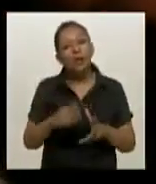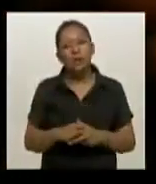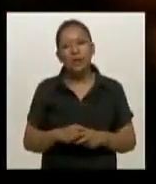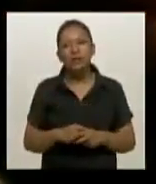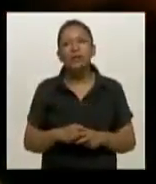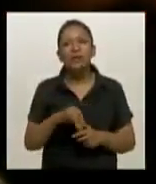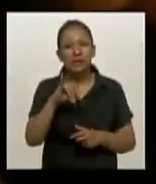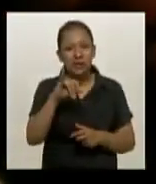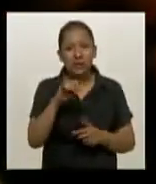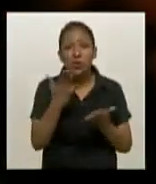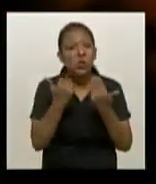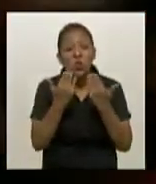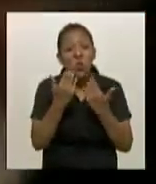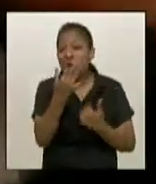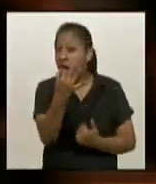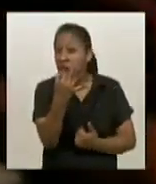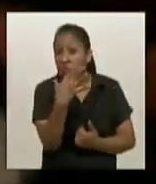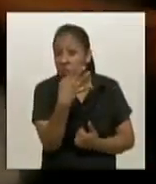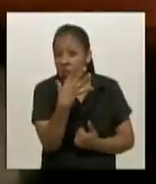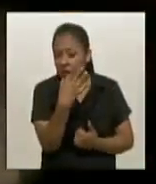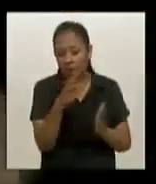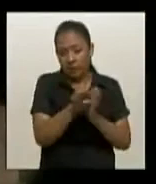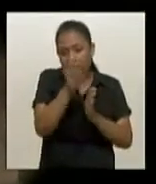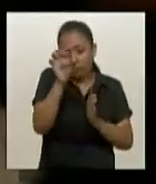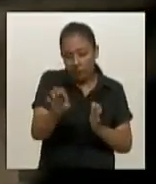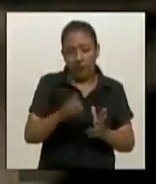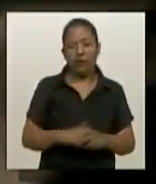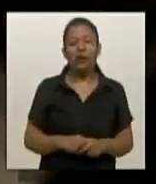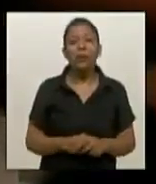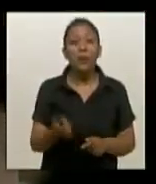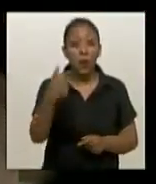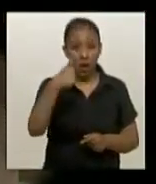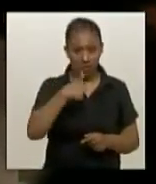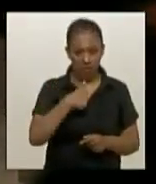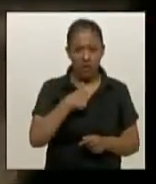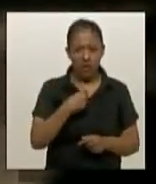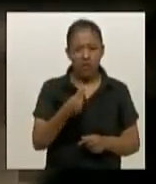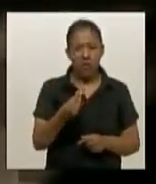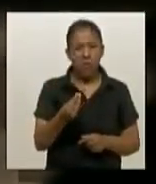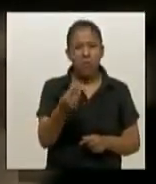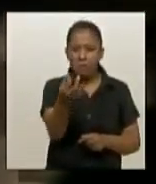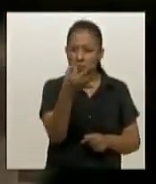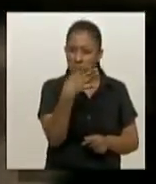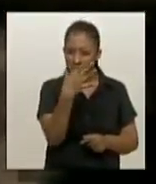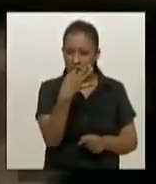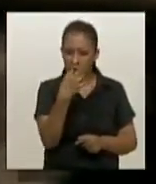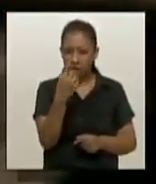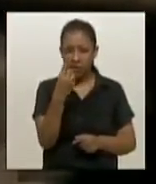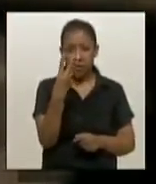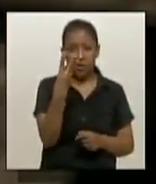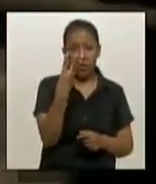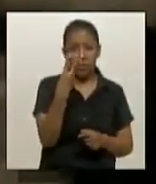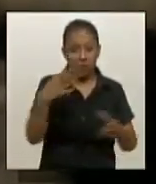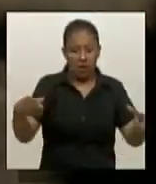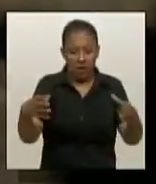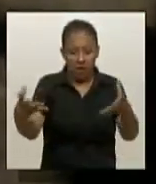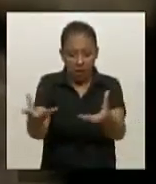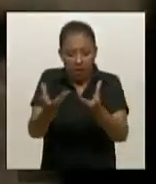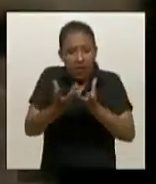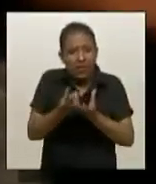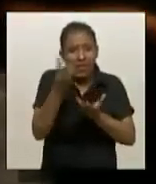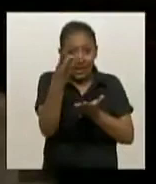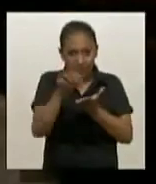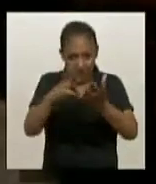Sí hay desabasto. Por decir, a mí me estaban surtiendo por cada tres, me daban lo